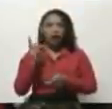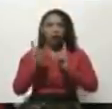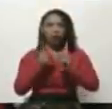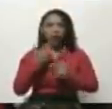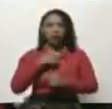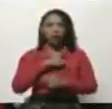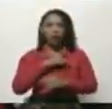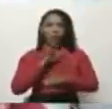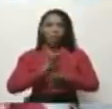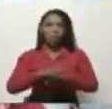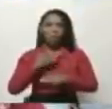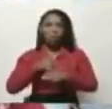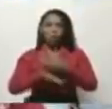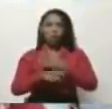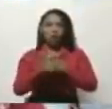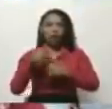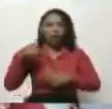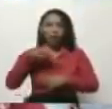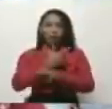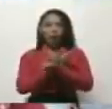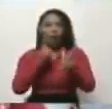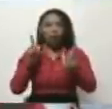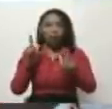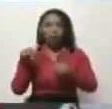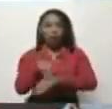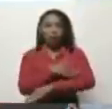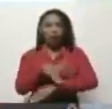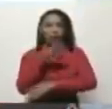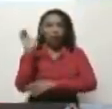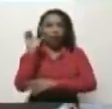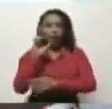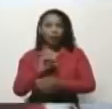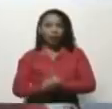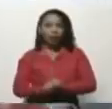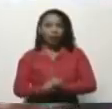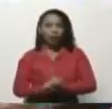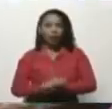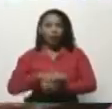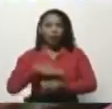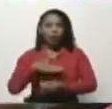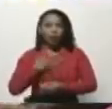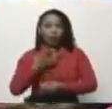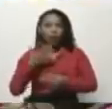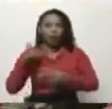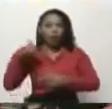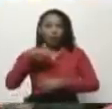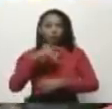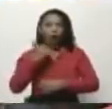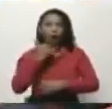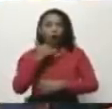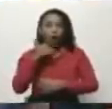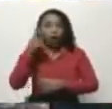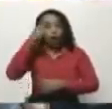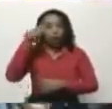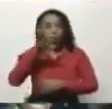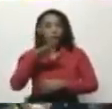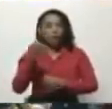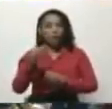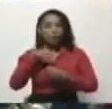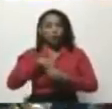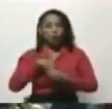nosotros poder caminar libremente por las calles de Caracas. Poder caminar libremente por alguna ciudad del